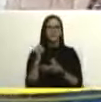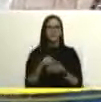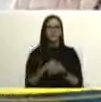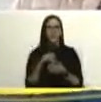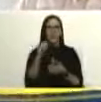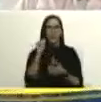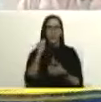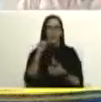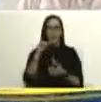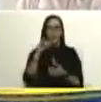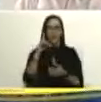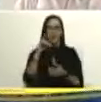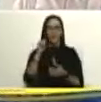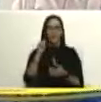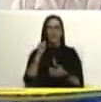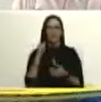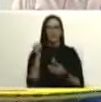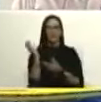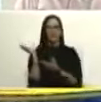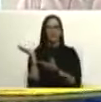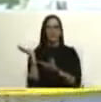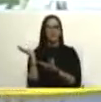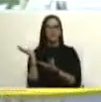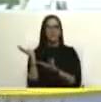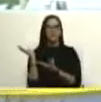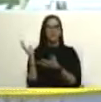Ruiz, jefa de la UVC, Ana María Delgado.